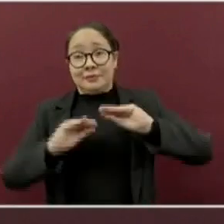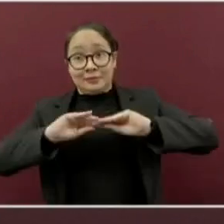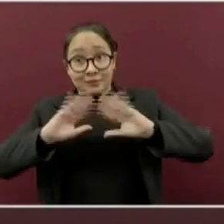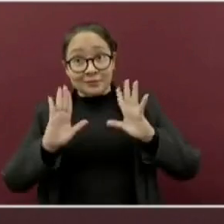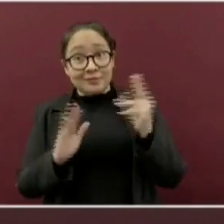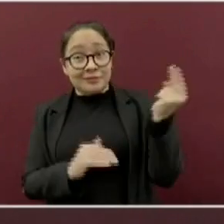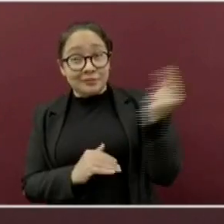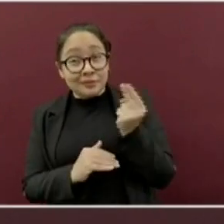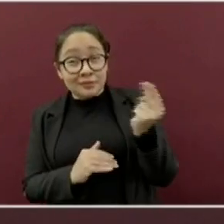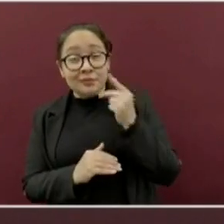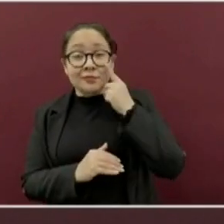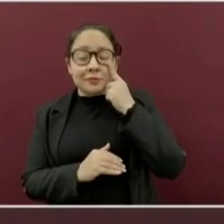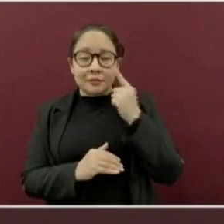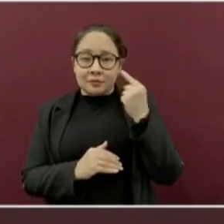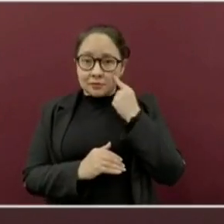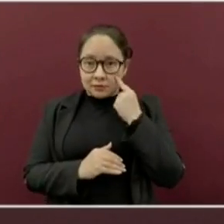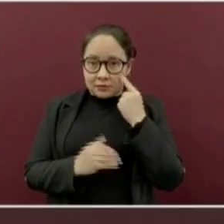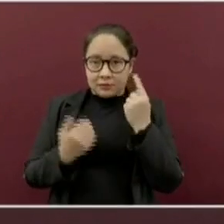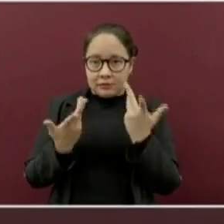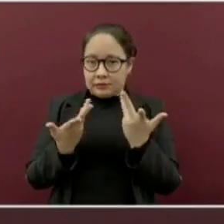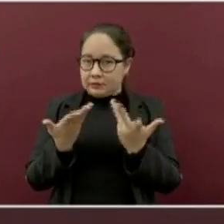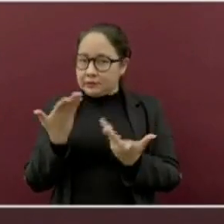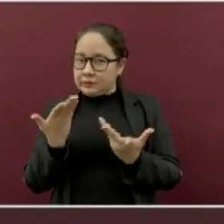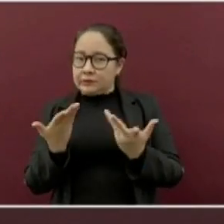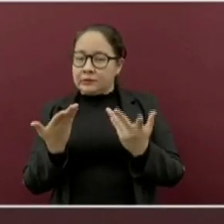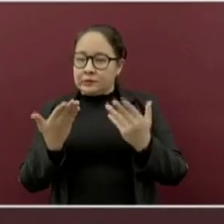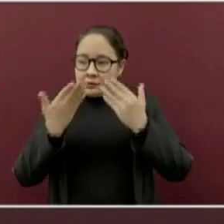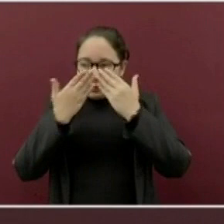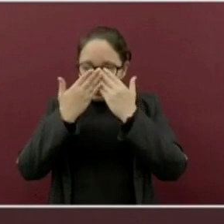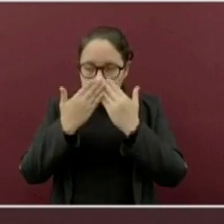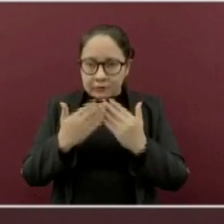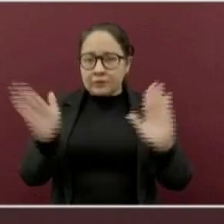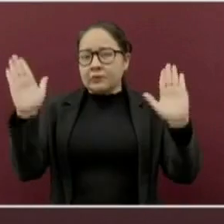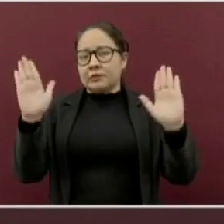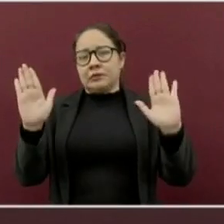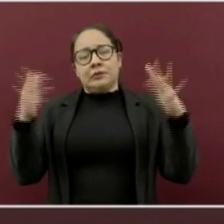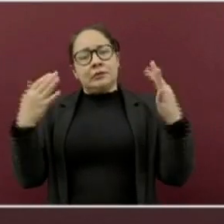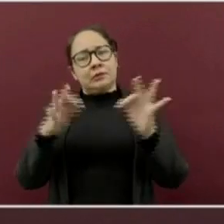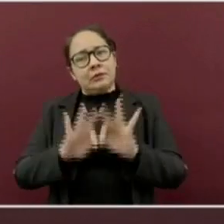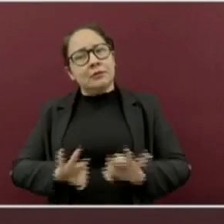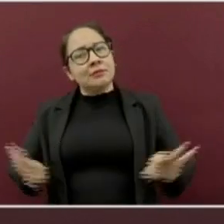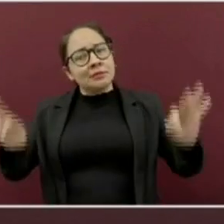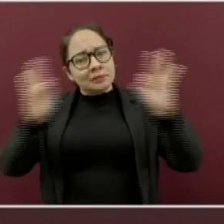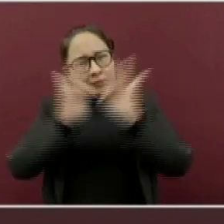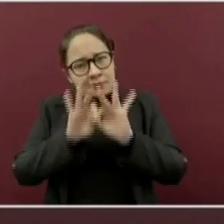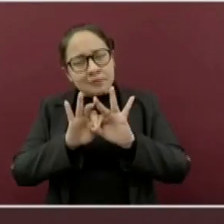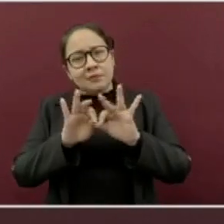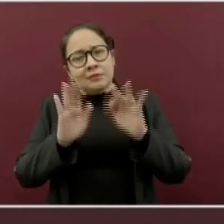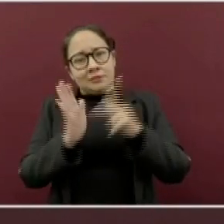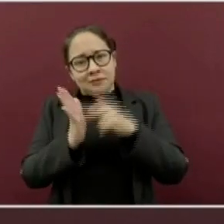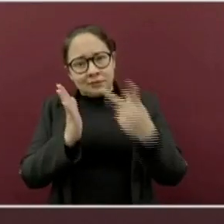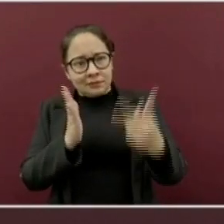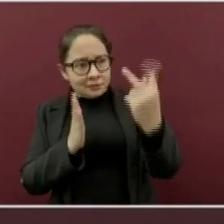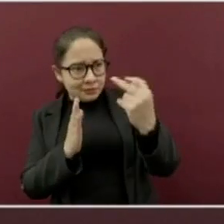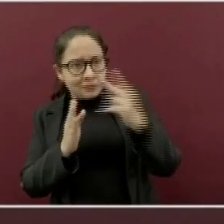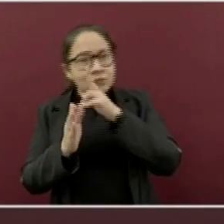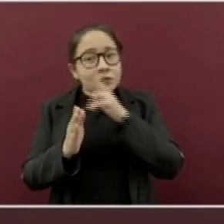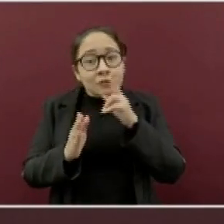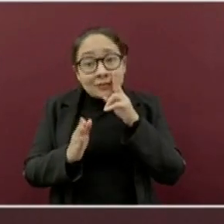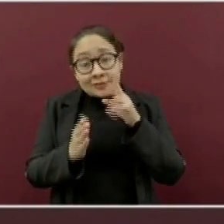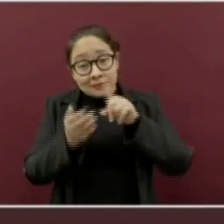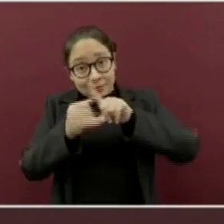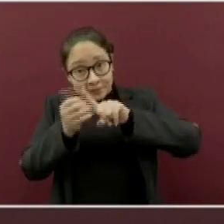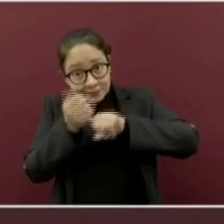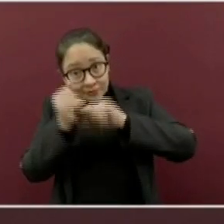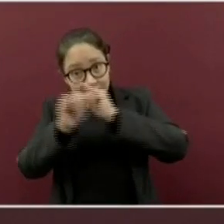que dimensionar la importancia del periodista en nuestra sociedad. Así lo hemos entendido